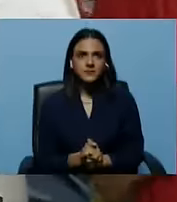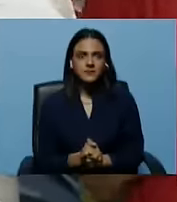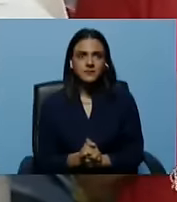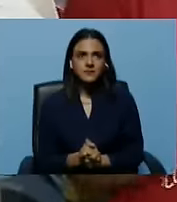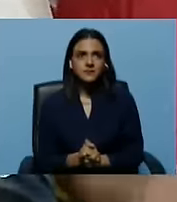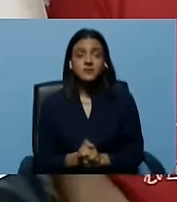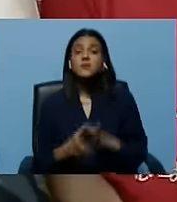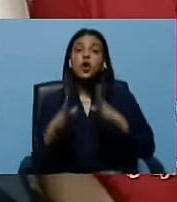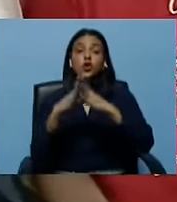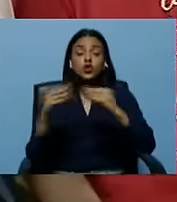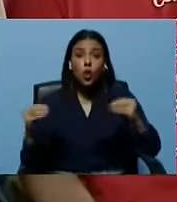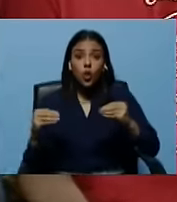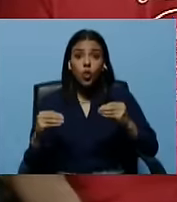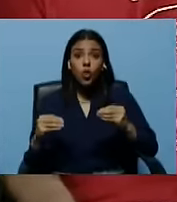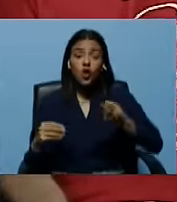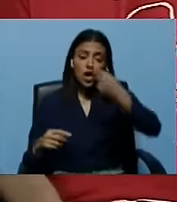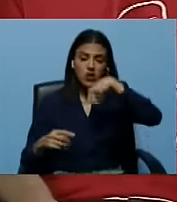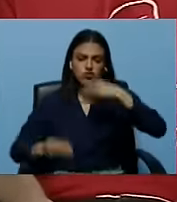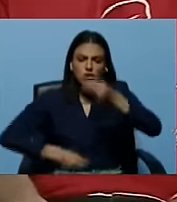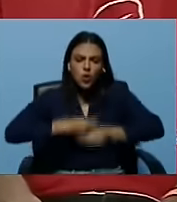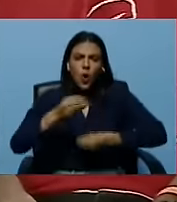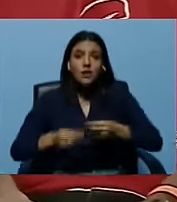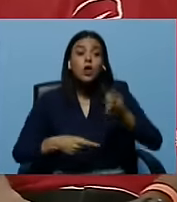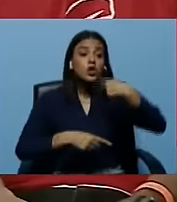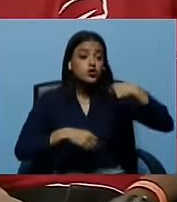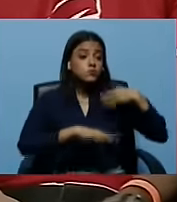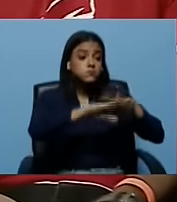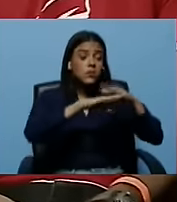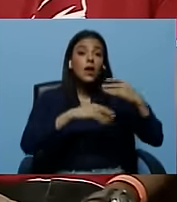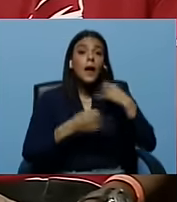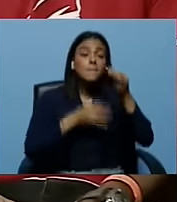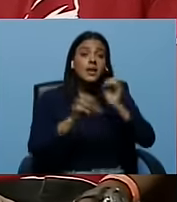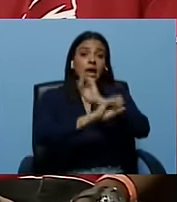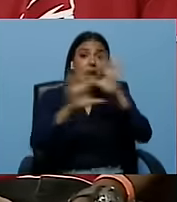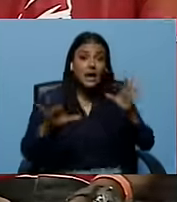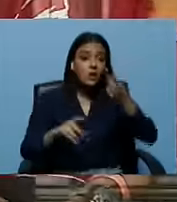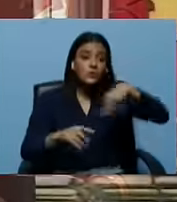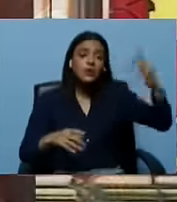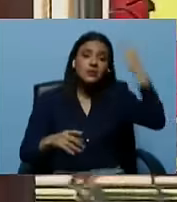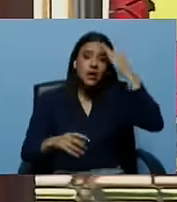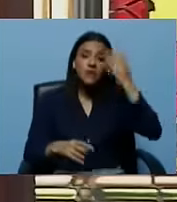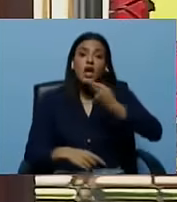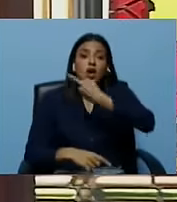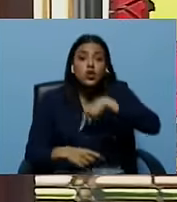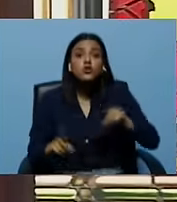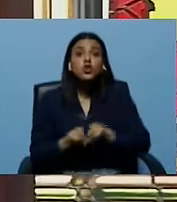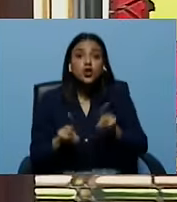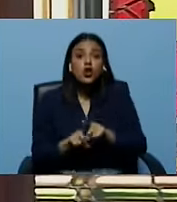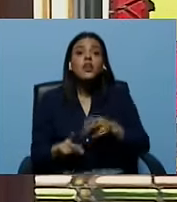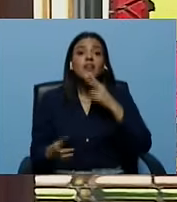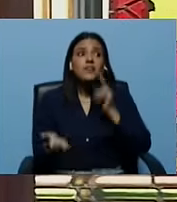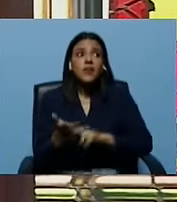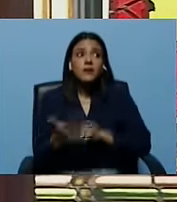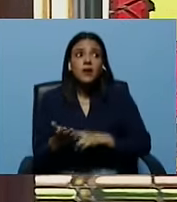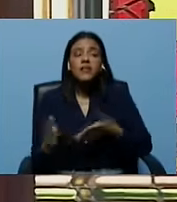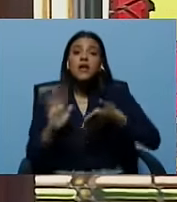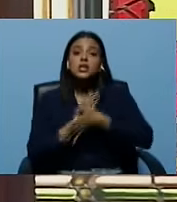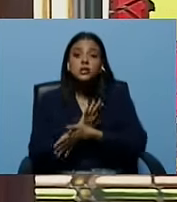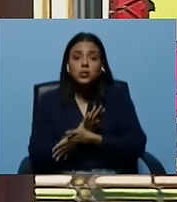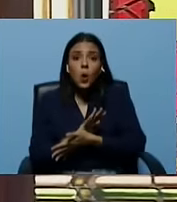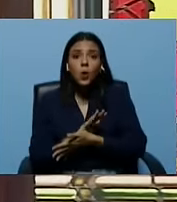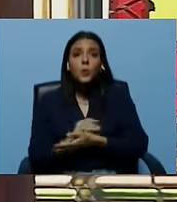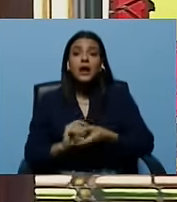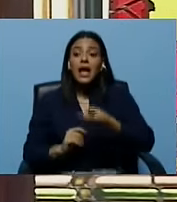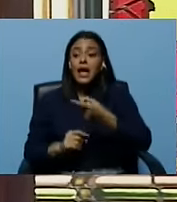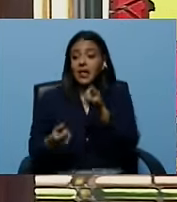Todo esto lo hacemos, deben saber ustedes, lo hacemos pariendo recursos. Pero yo sé que el